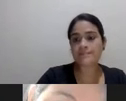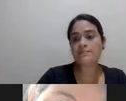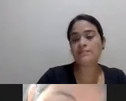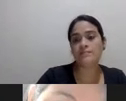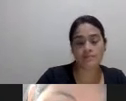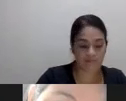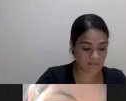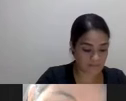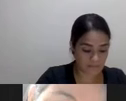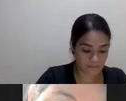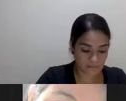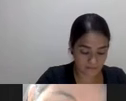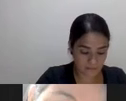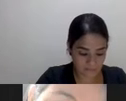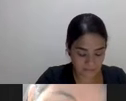Dígame, Elio.